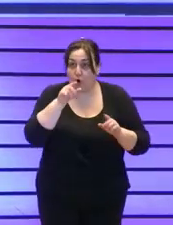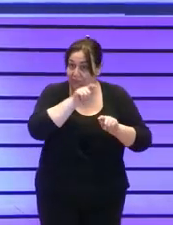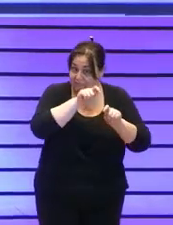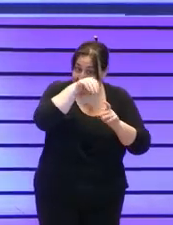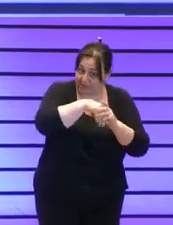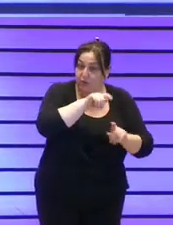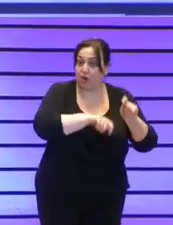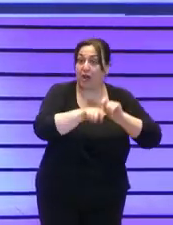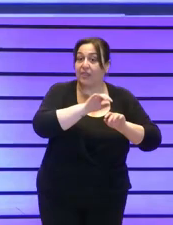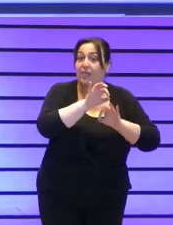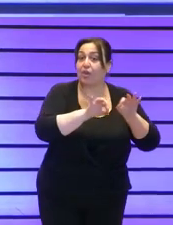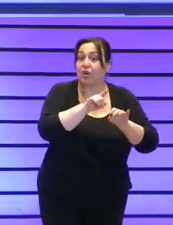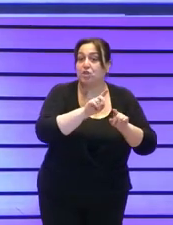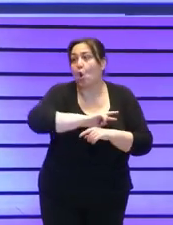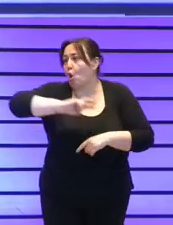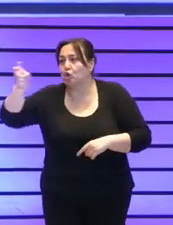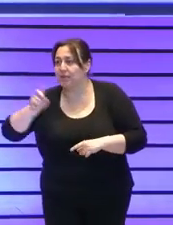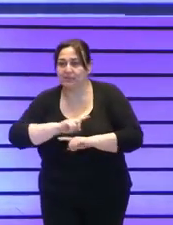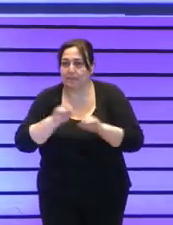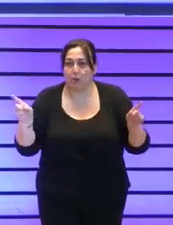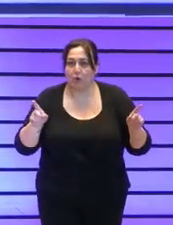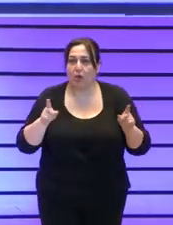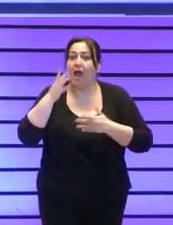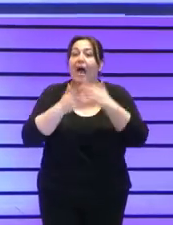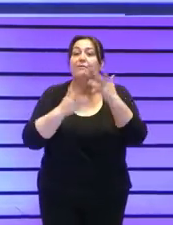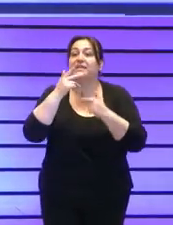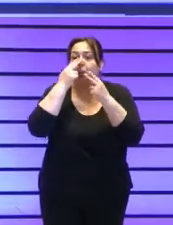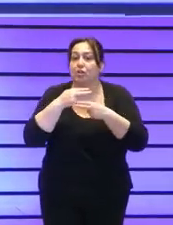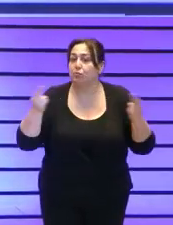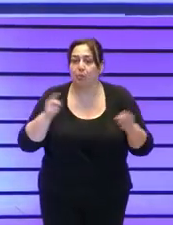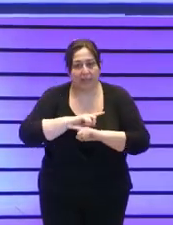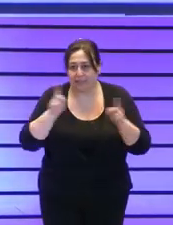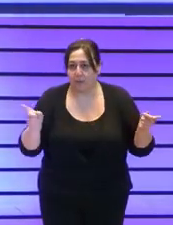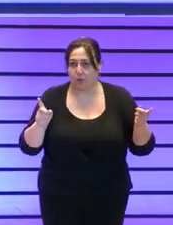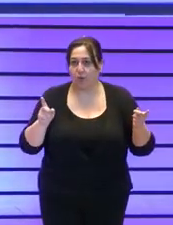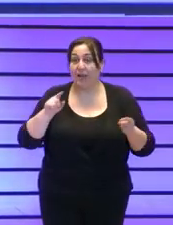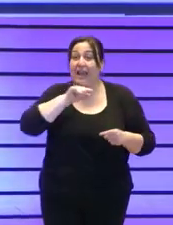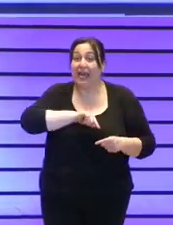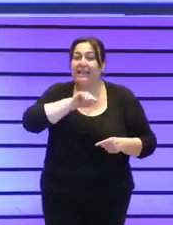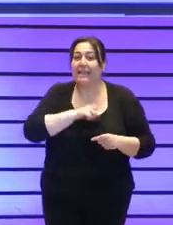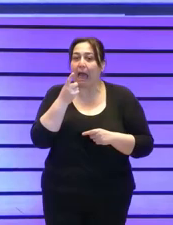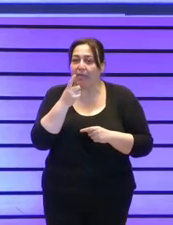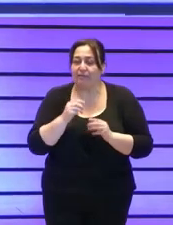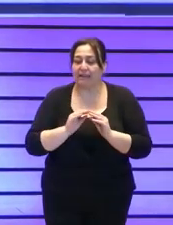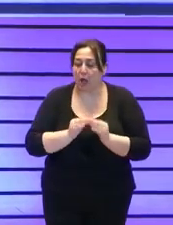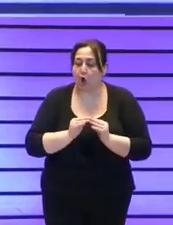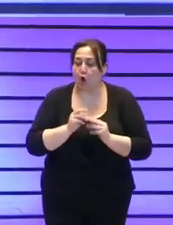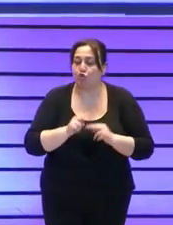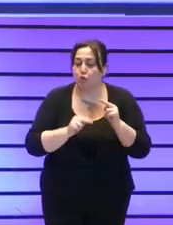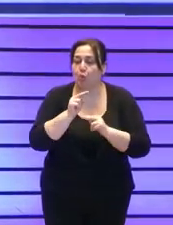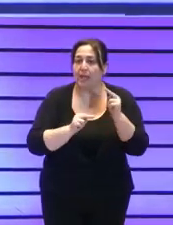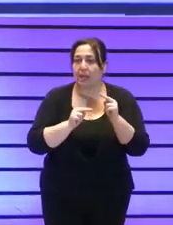en ningún otro tipo de organización, tampoco en las administraciones públicas, ¿no? Es algo que se construye con la cultura